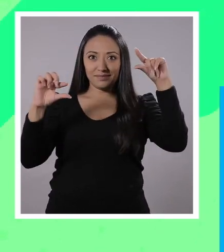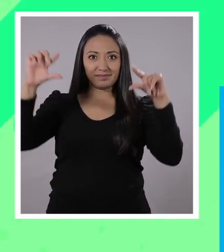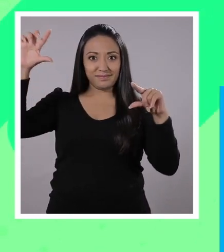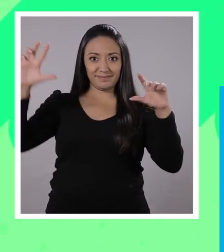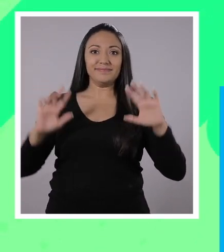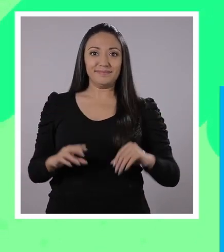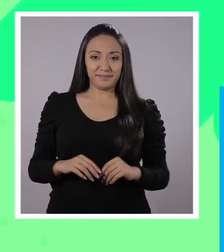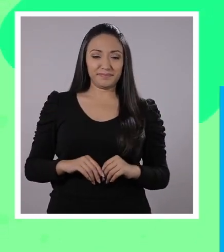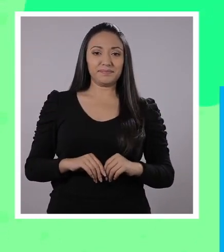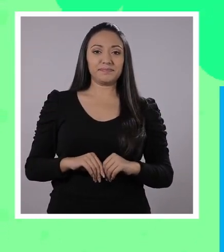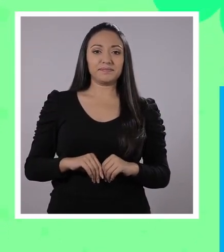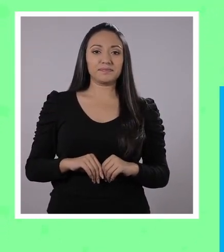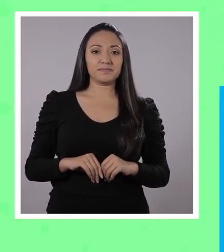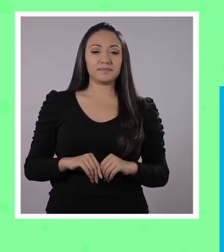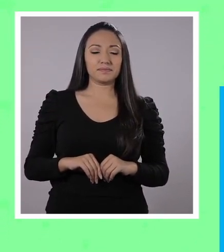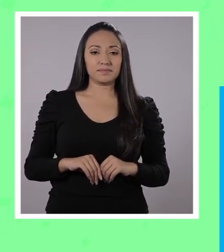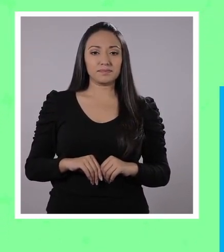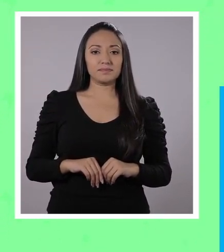Después, una cucharita.